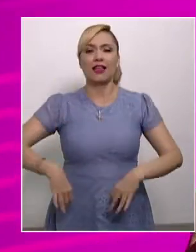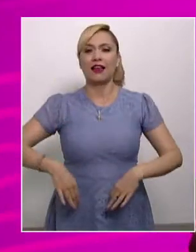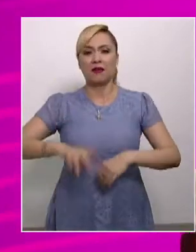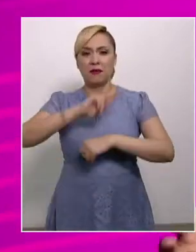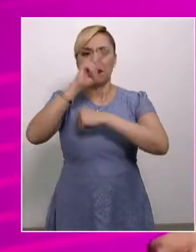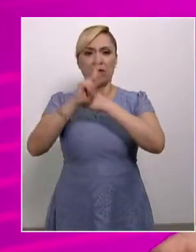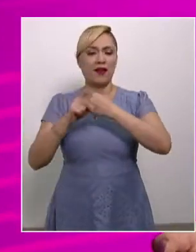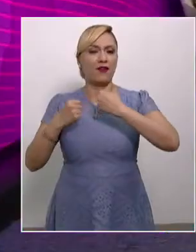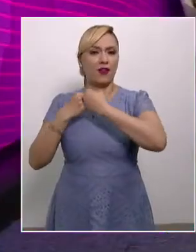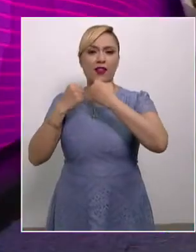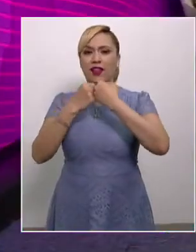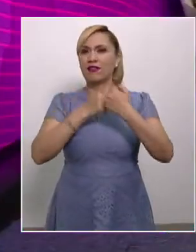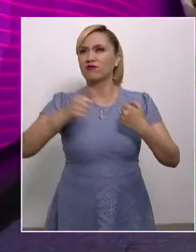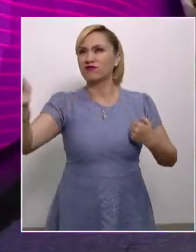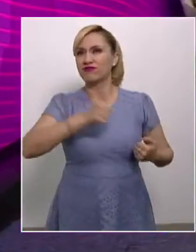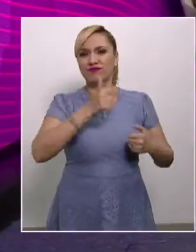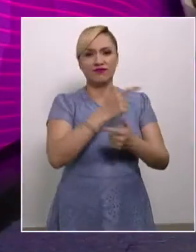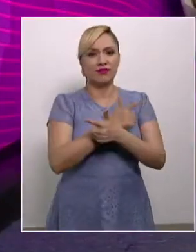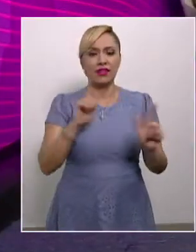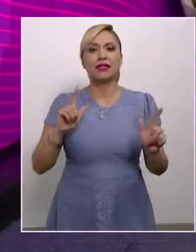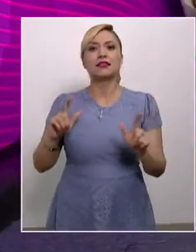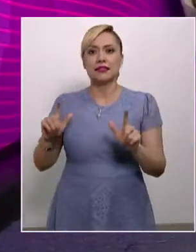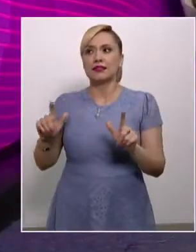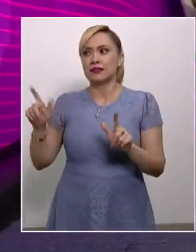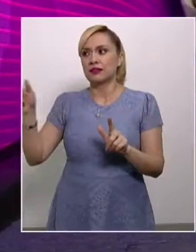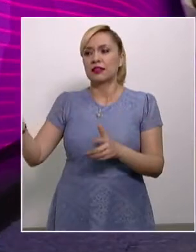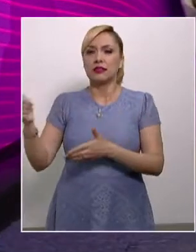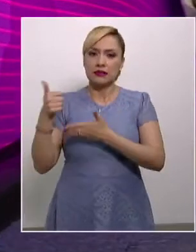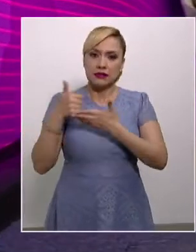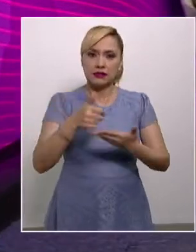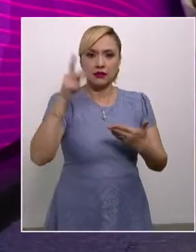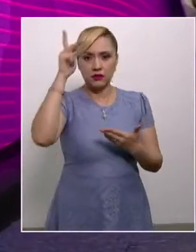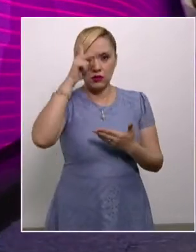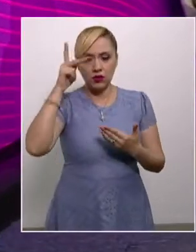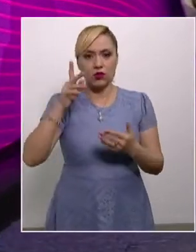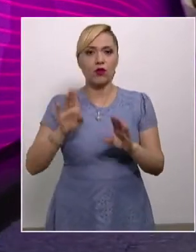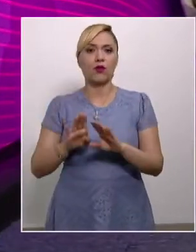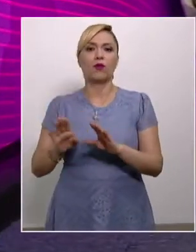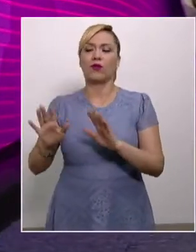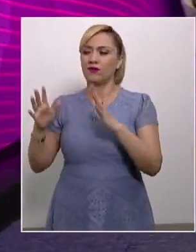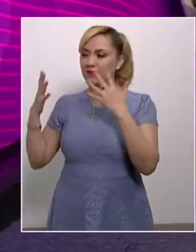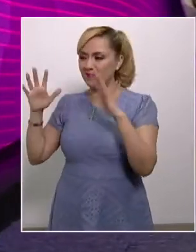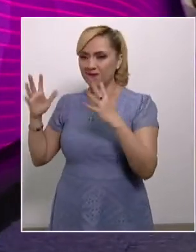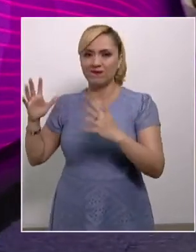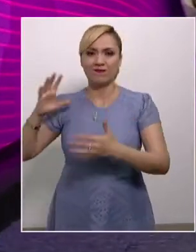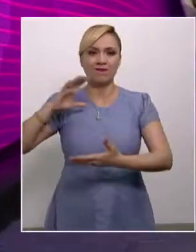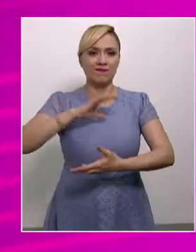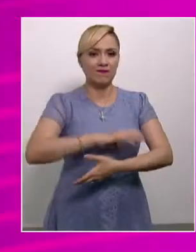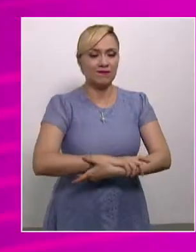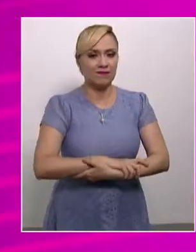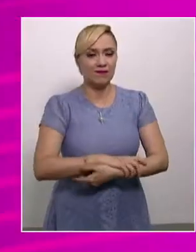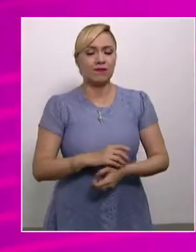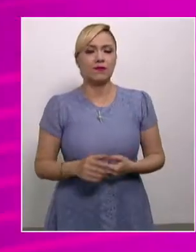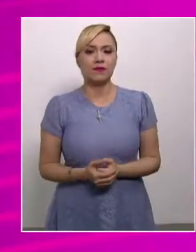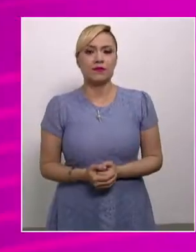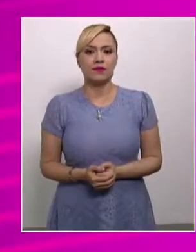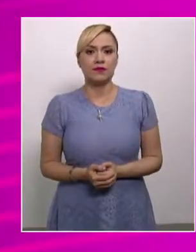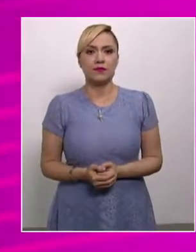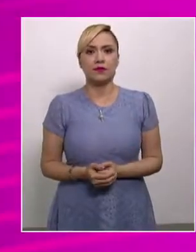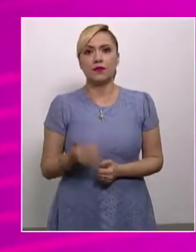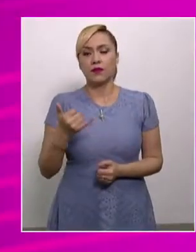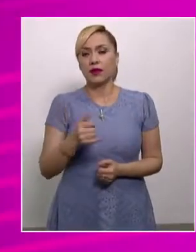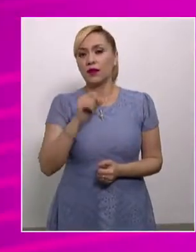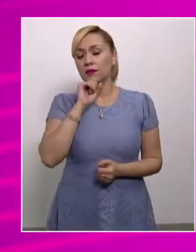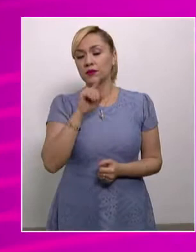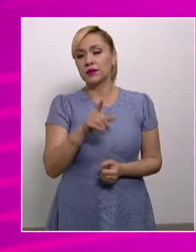poderles dar otra atención psicológica a estas personas, a estas mujeres. Y la otra